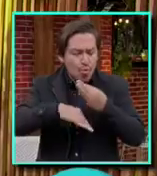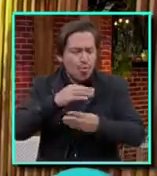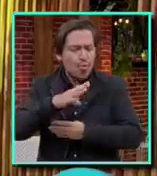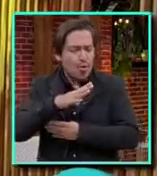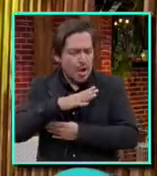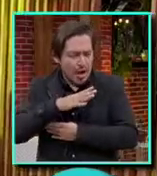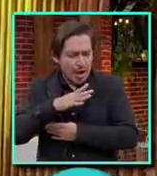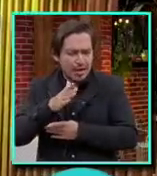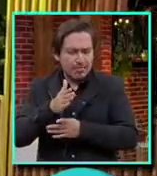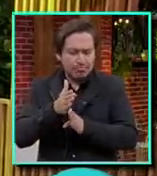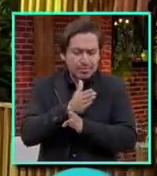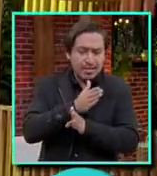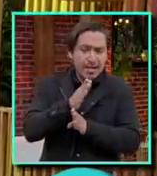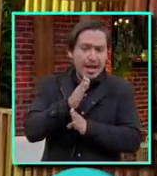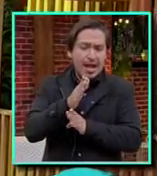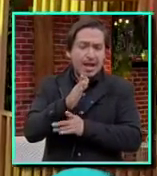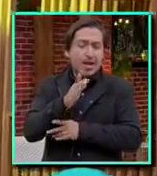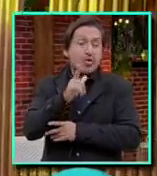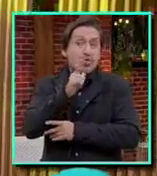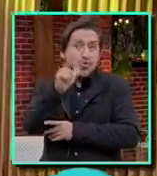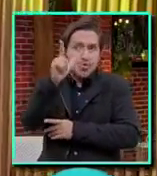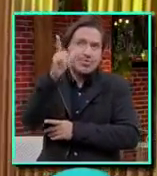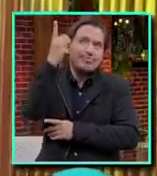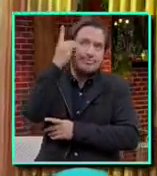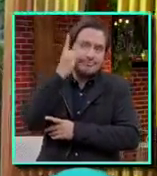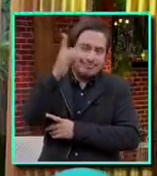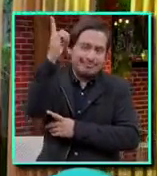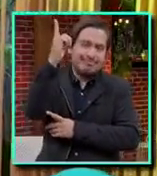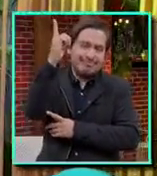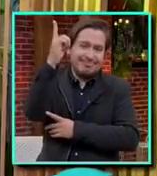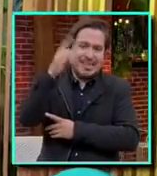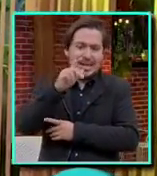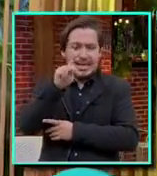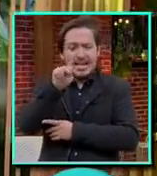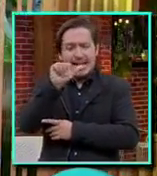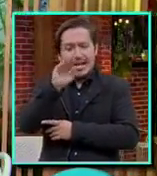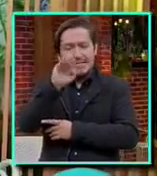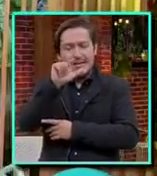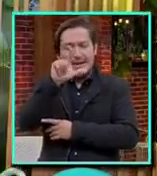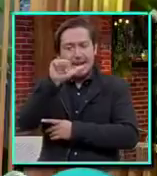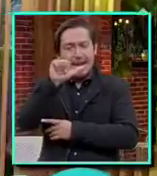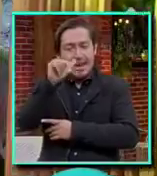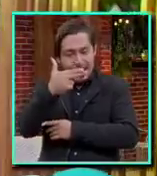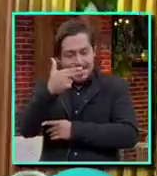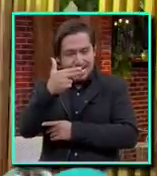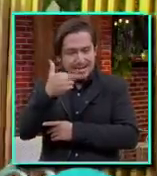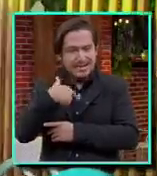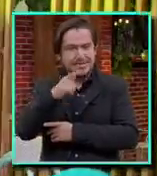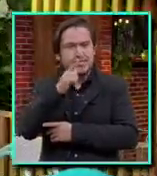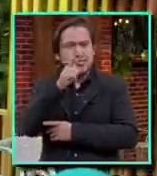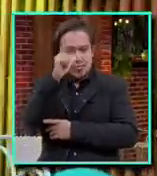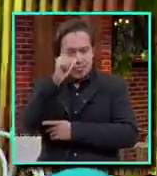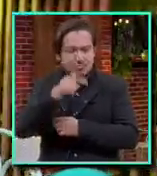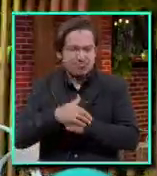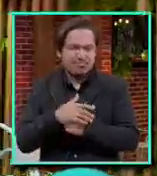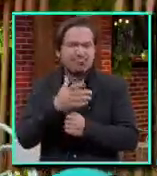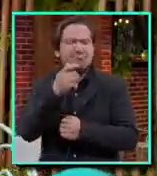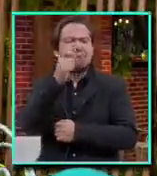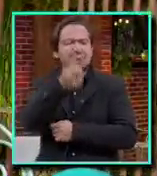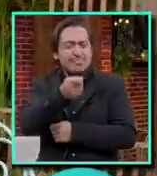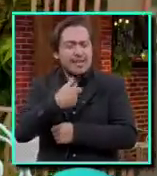que es la luz del Creador, es esa chispa divina. En Kabbalah le llamamos luz. Exacto. Entonces, lo que quieres es la energía que